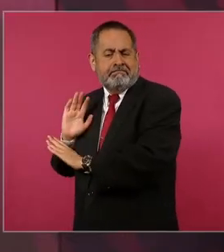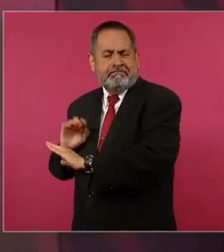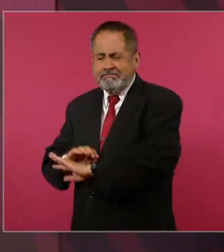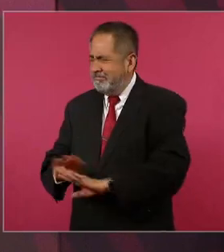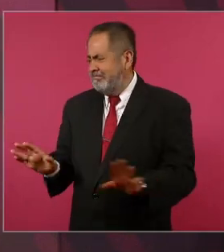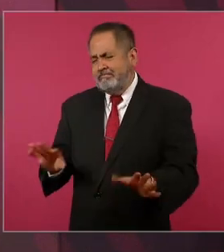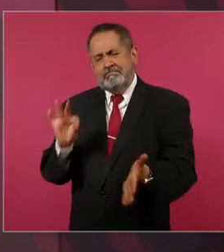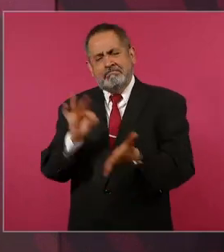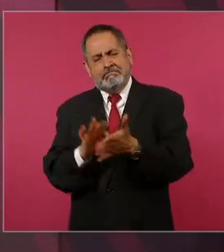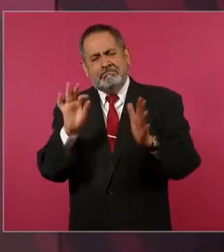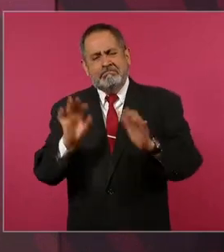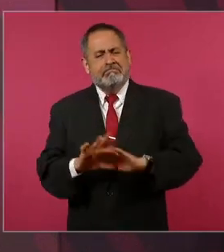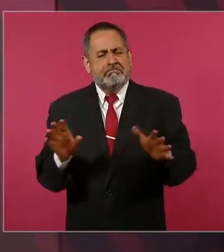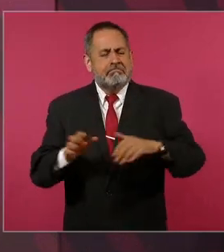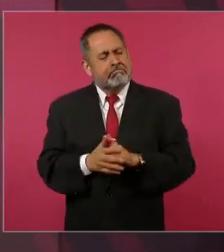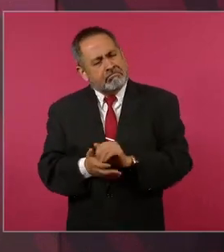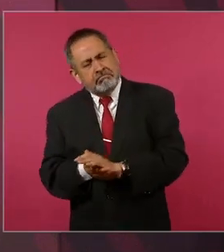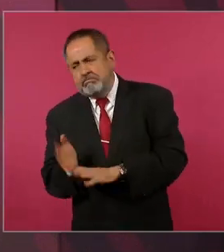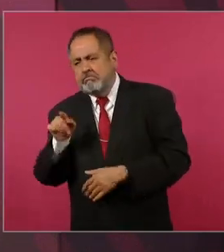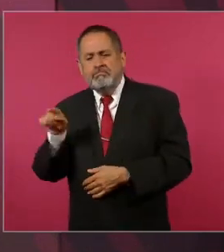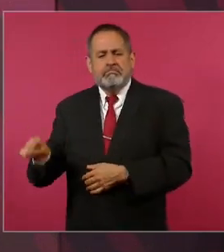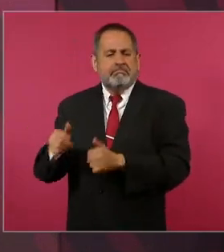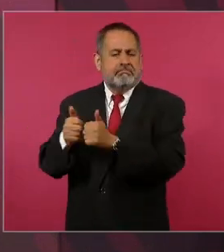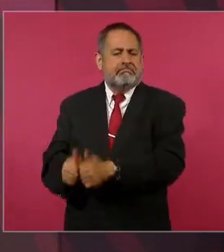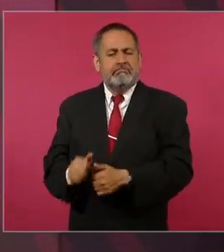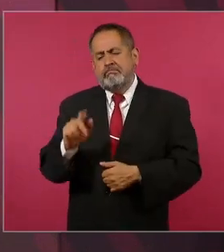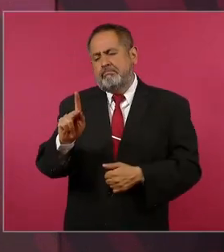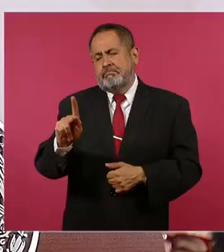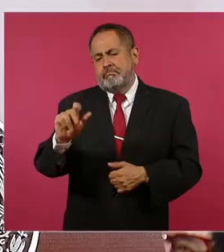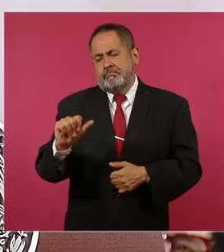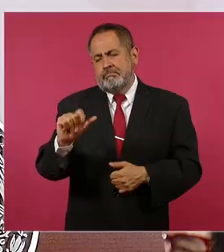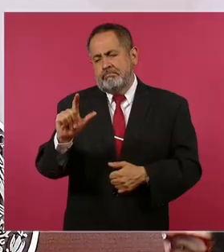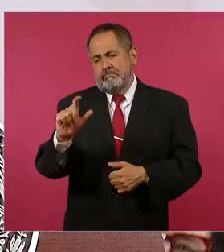a Palenque